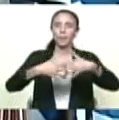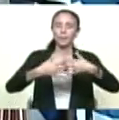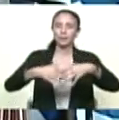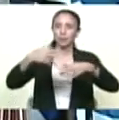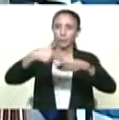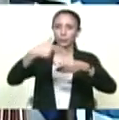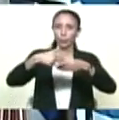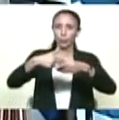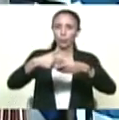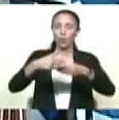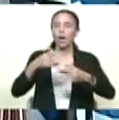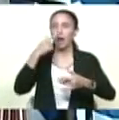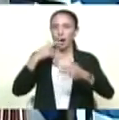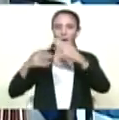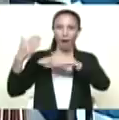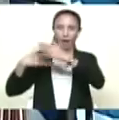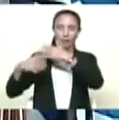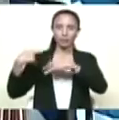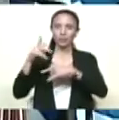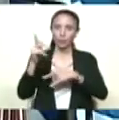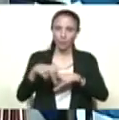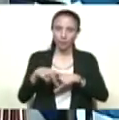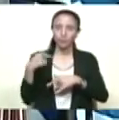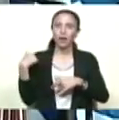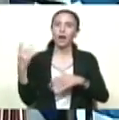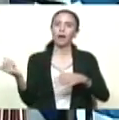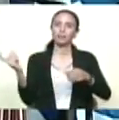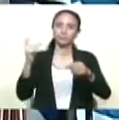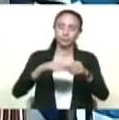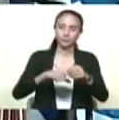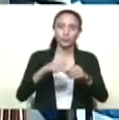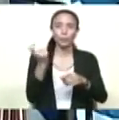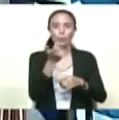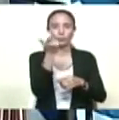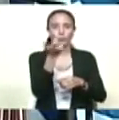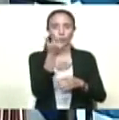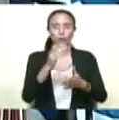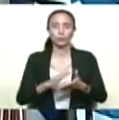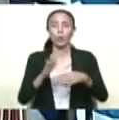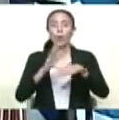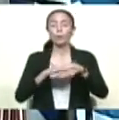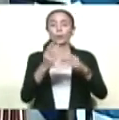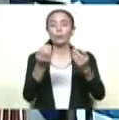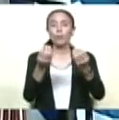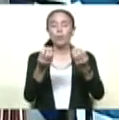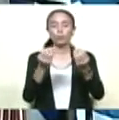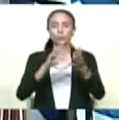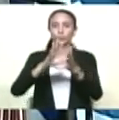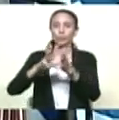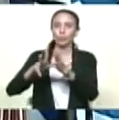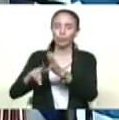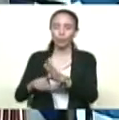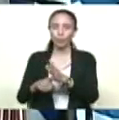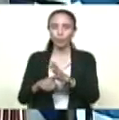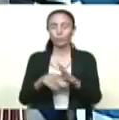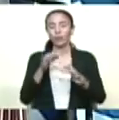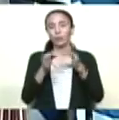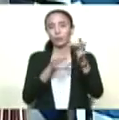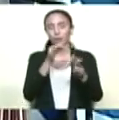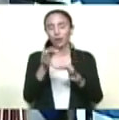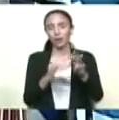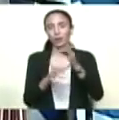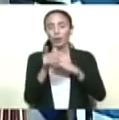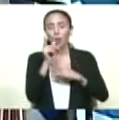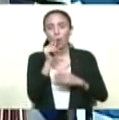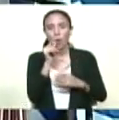nueva trama de corrupción que se suma a las anteriores habida cuenta que este sujeto este ciudadano fue